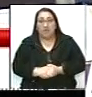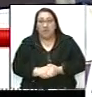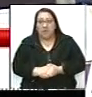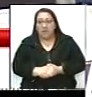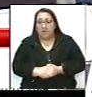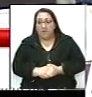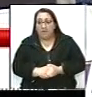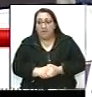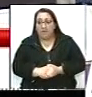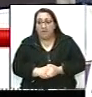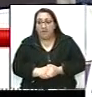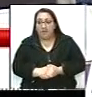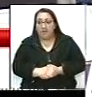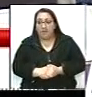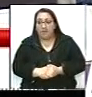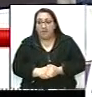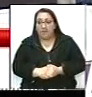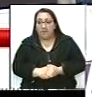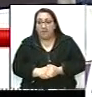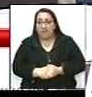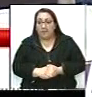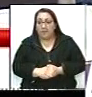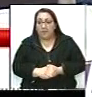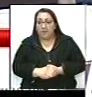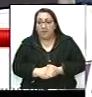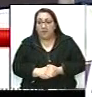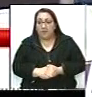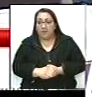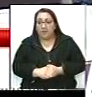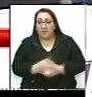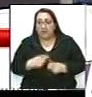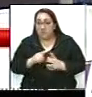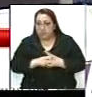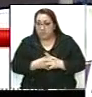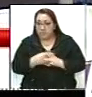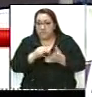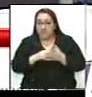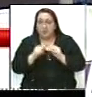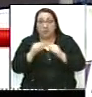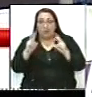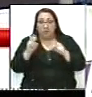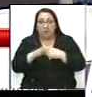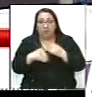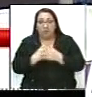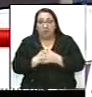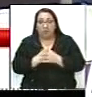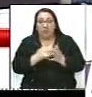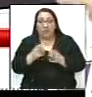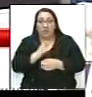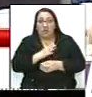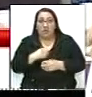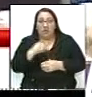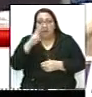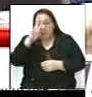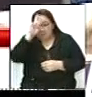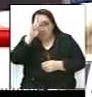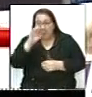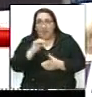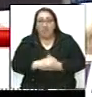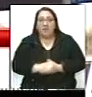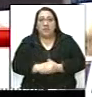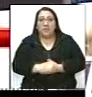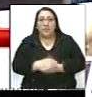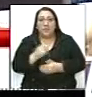los constitucionales han tenido una posición muy particular. Para comenzar, en el tema de la parte de la República, ya el general ha sido aprobado en la